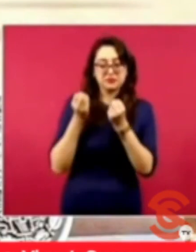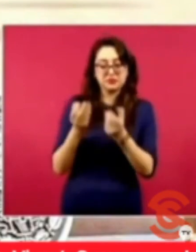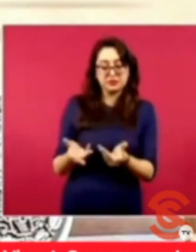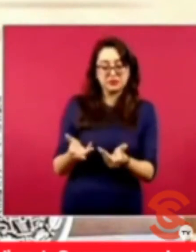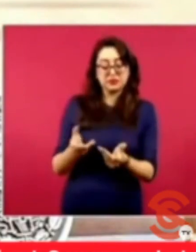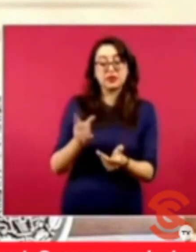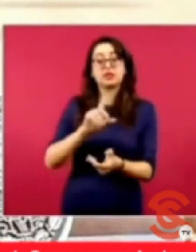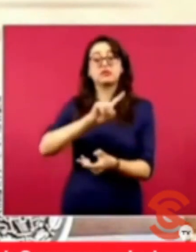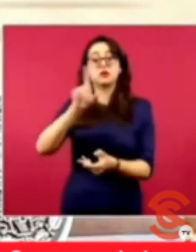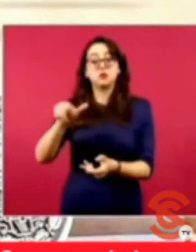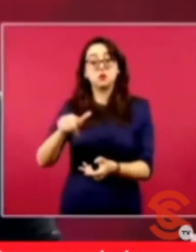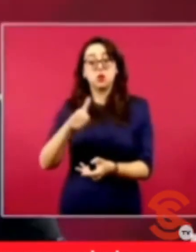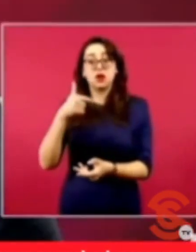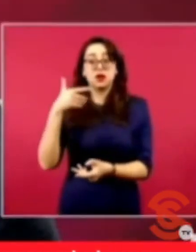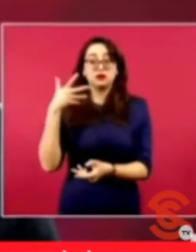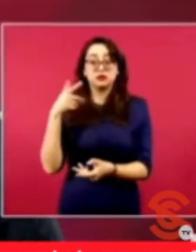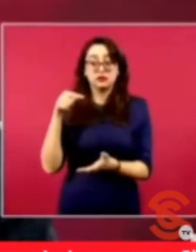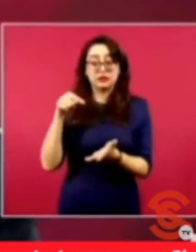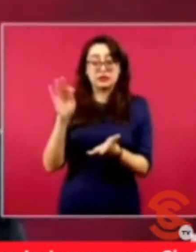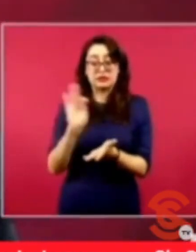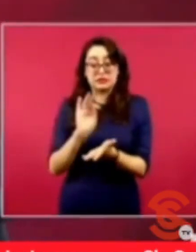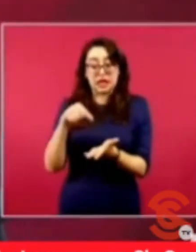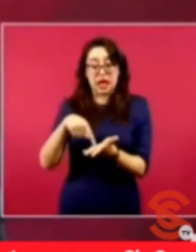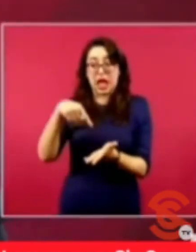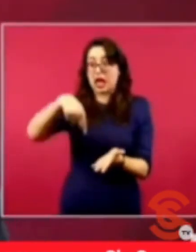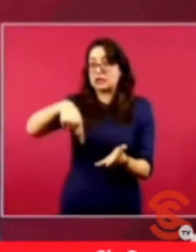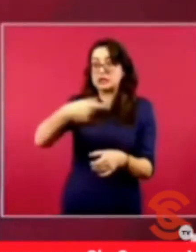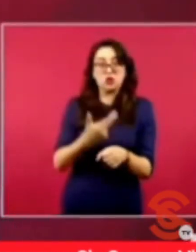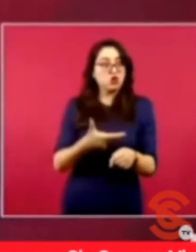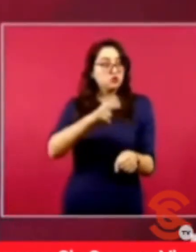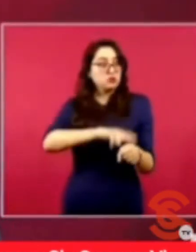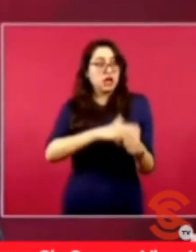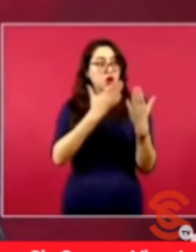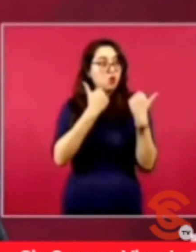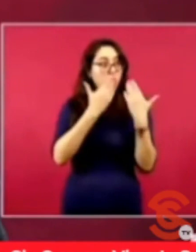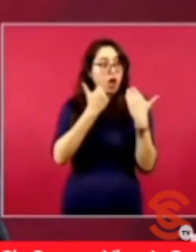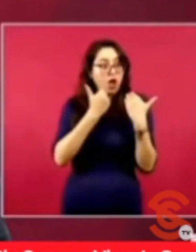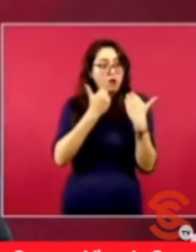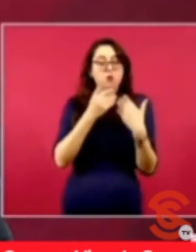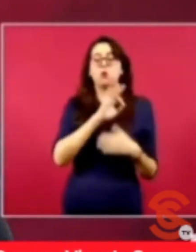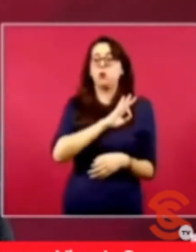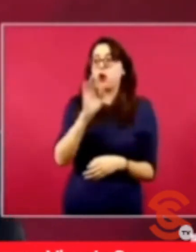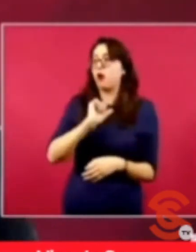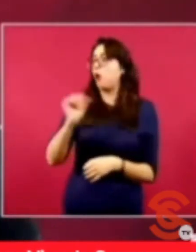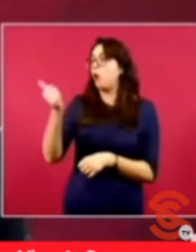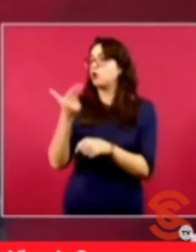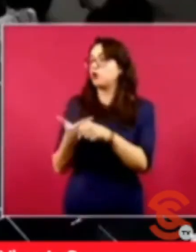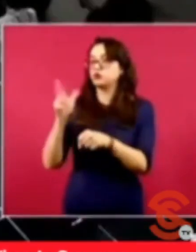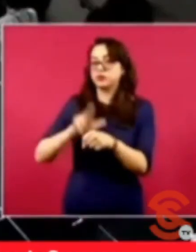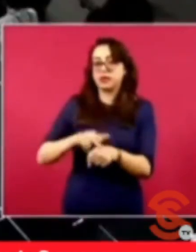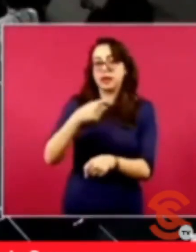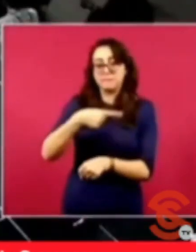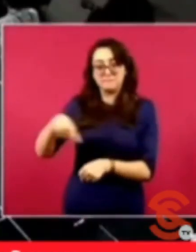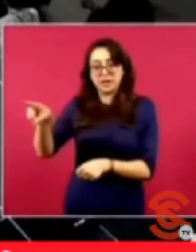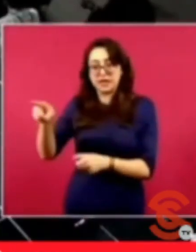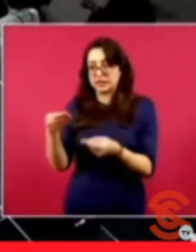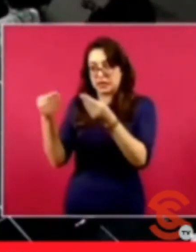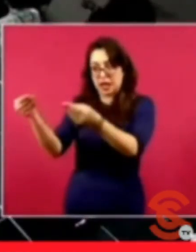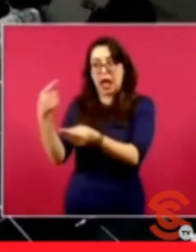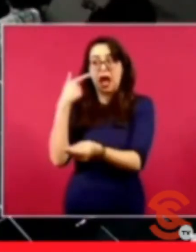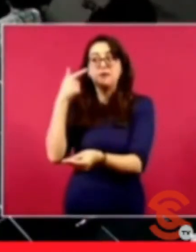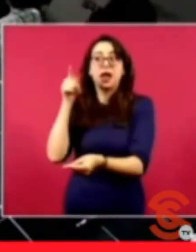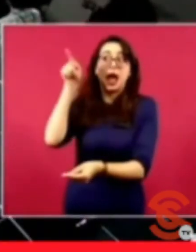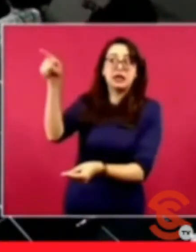otro momento, o se manda a la persona a otra unidad para que sea donde sí se le surte. Si eso tampoco